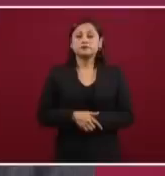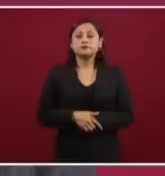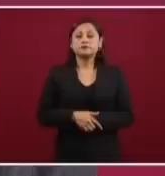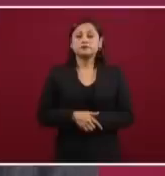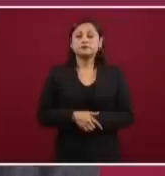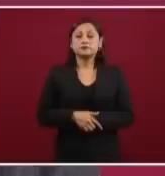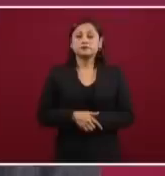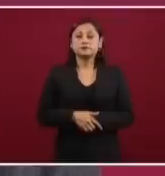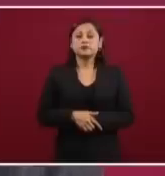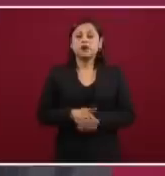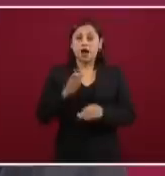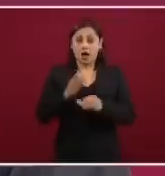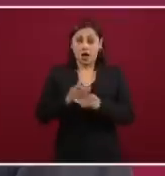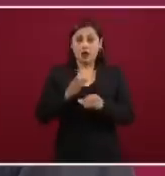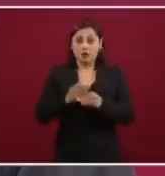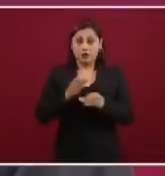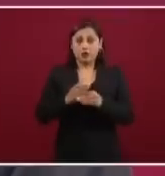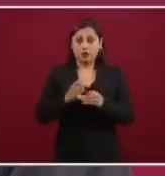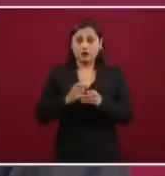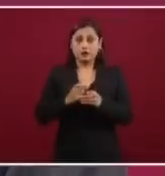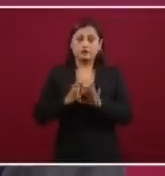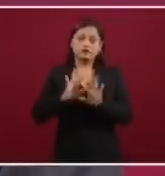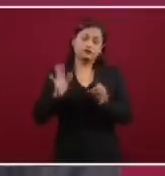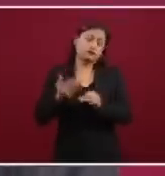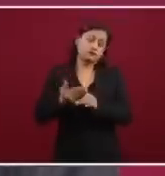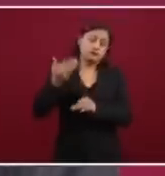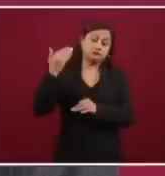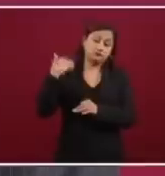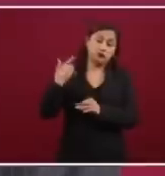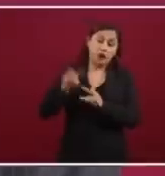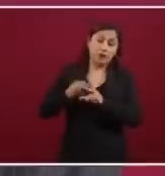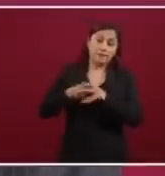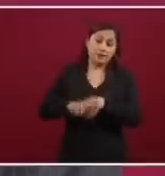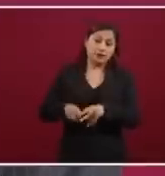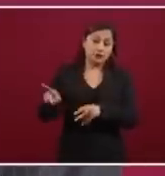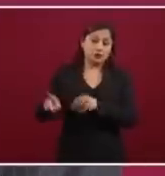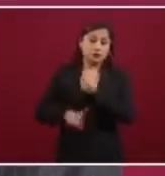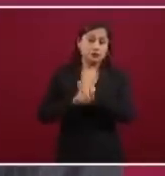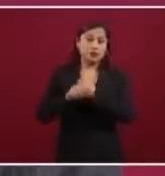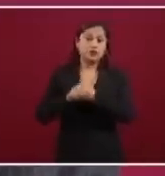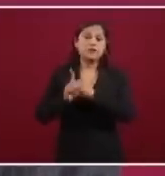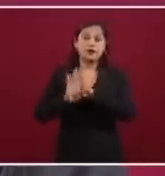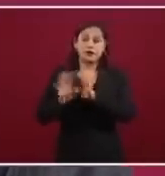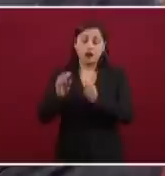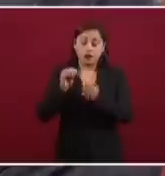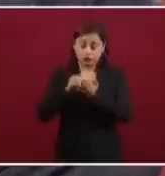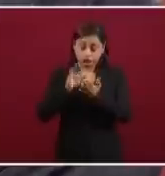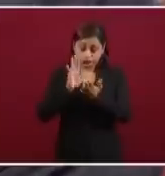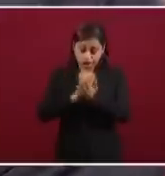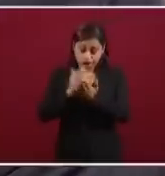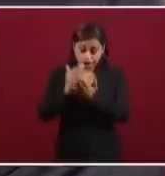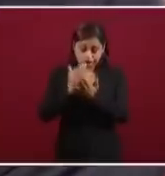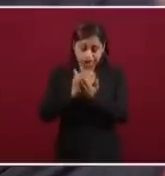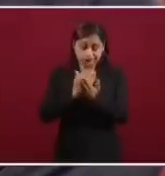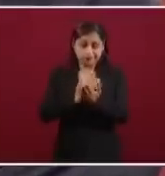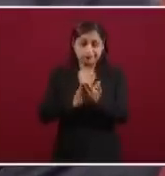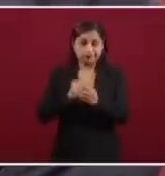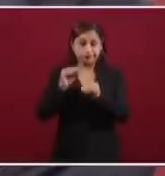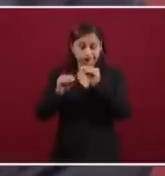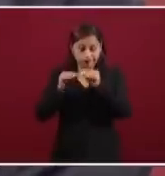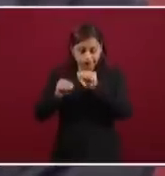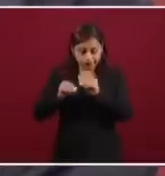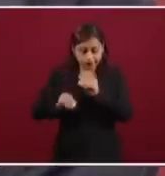está elaborando, bueno, desde los primeros momentos. Hoy hablamos de eso, de